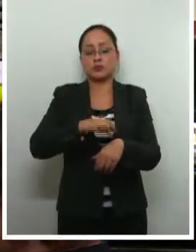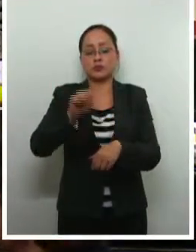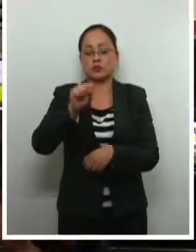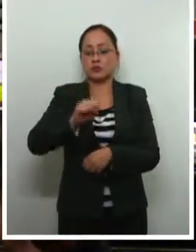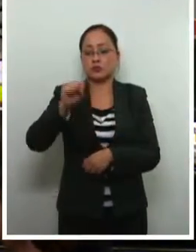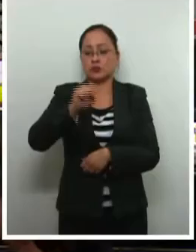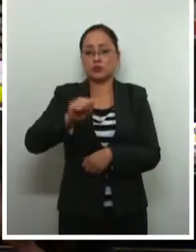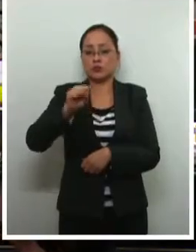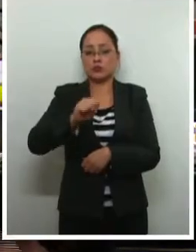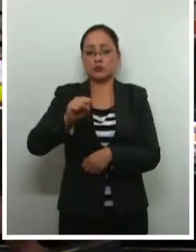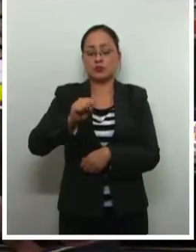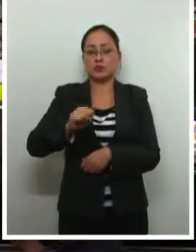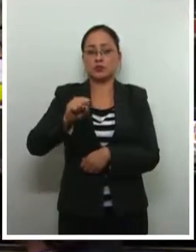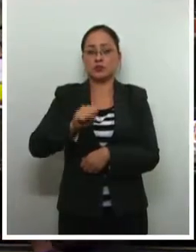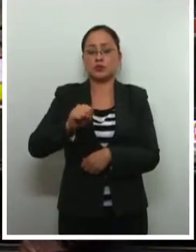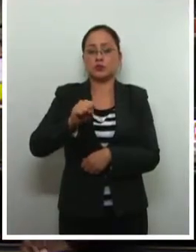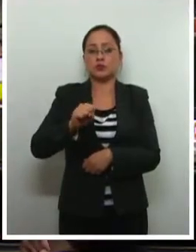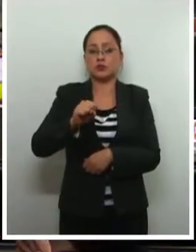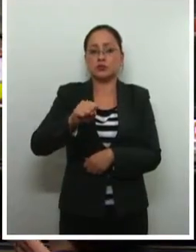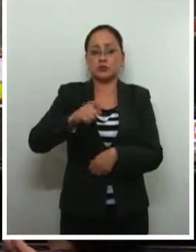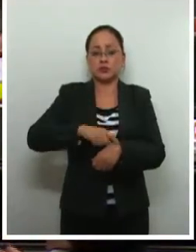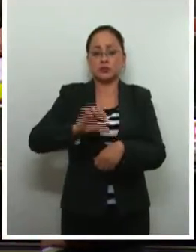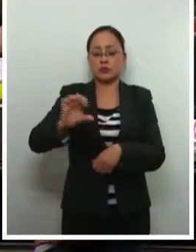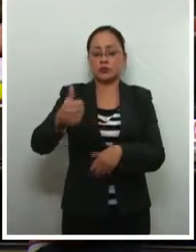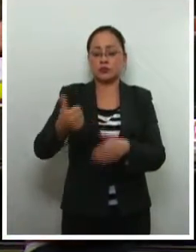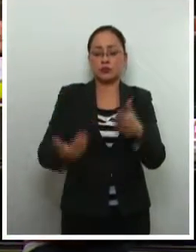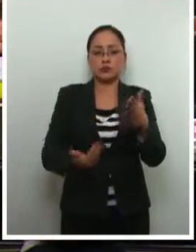sábado, a las